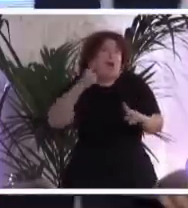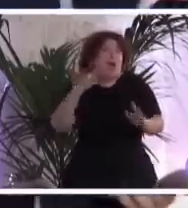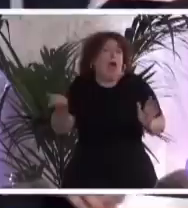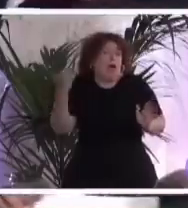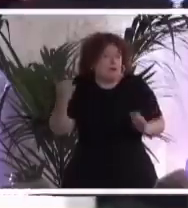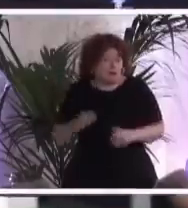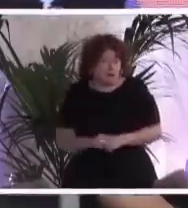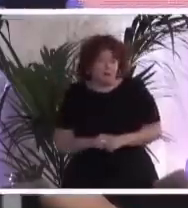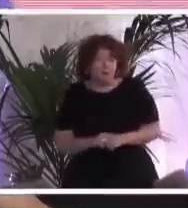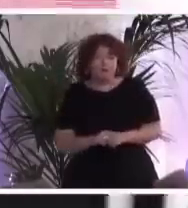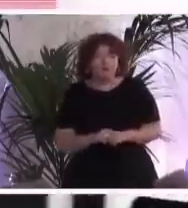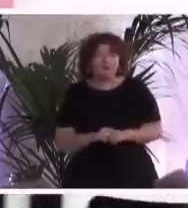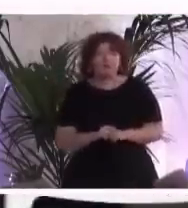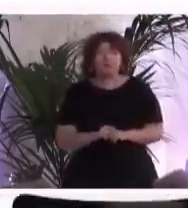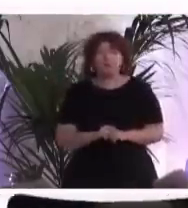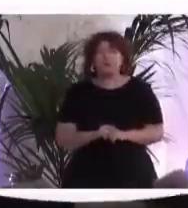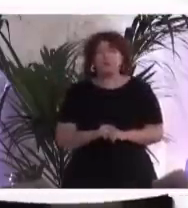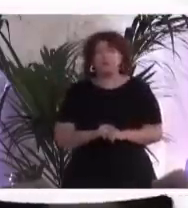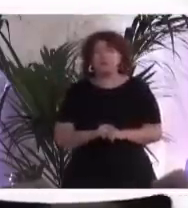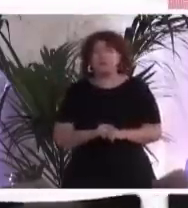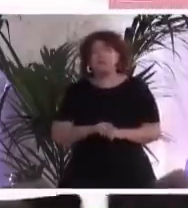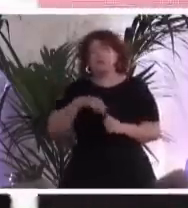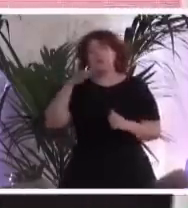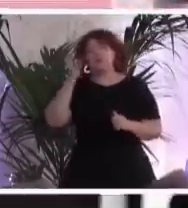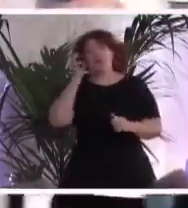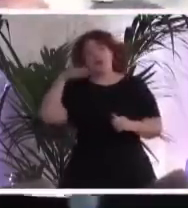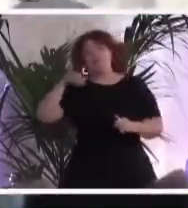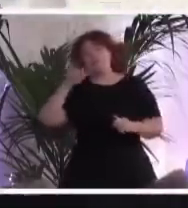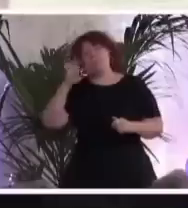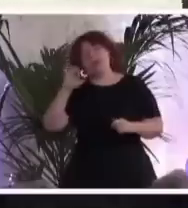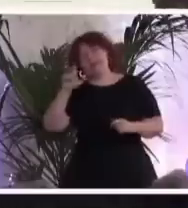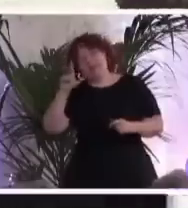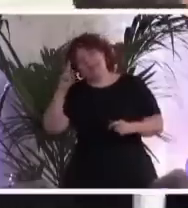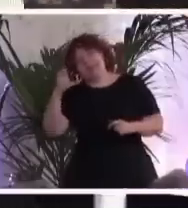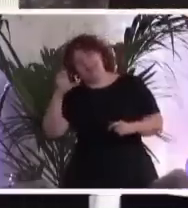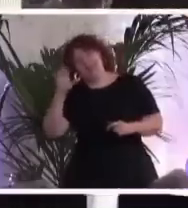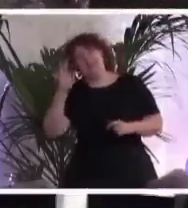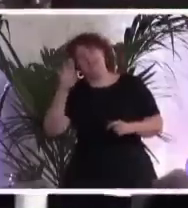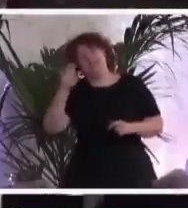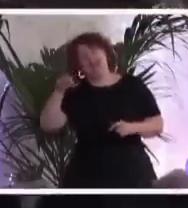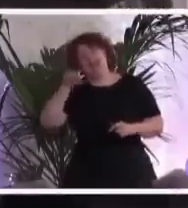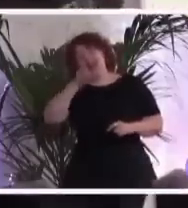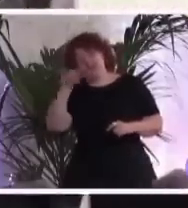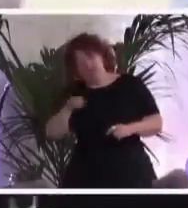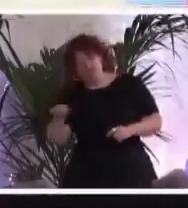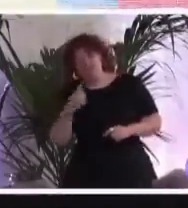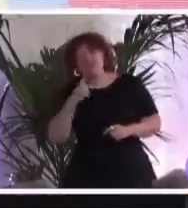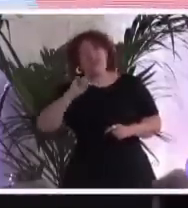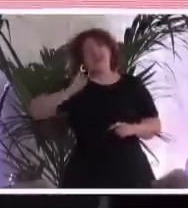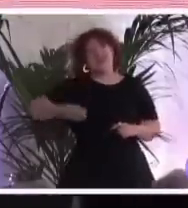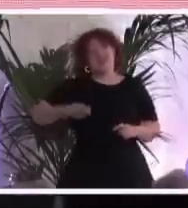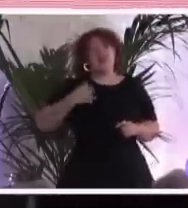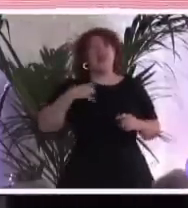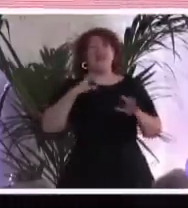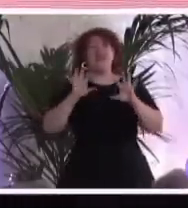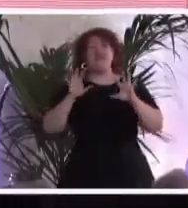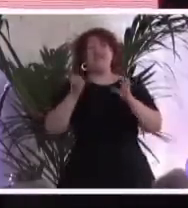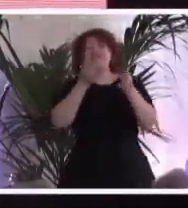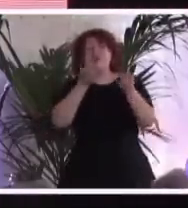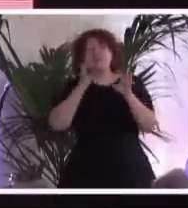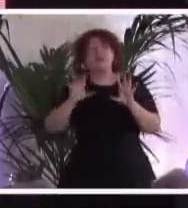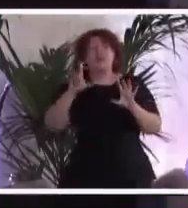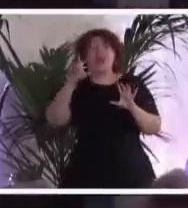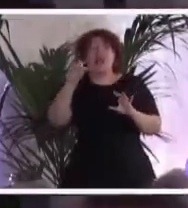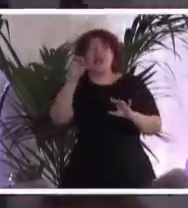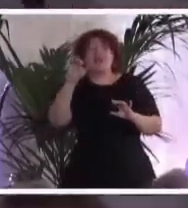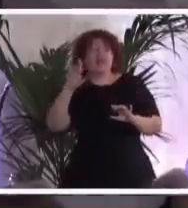Matilde Fernández el periodista y responde Matilde Fernández El director de informativos de la ser me negó